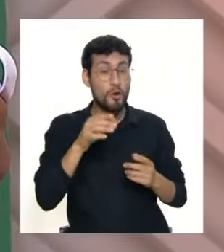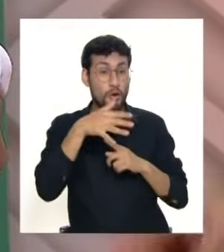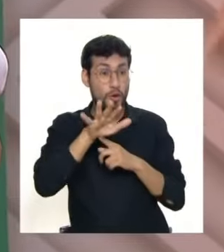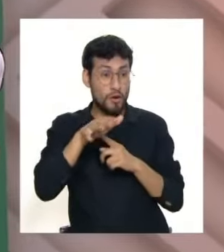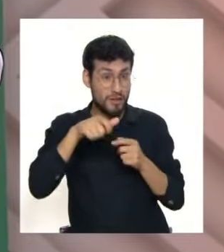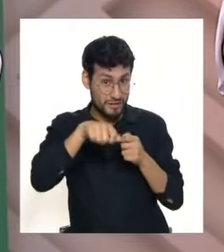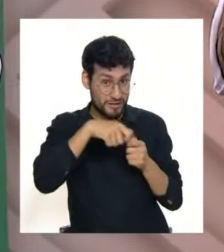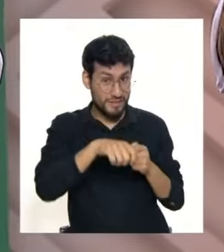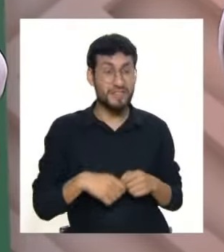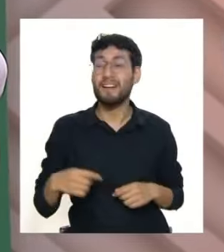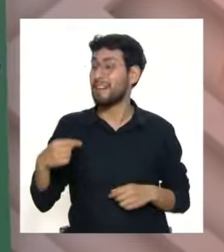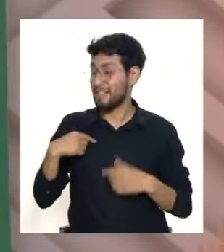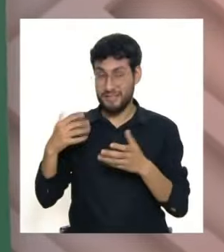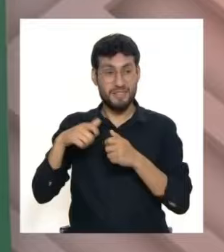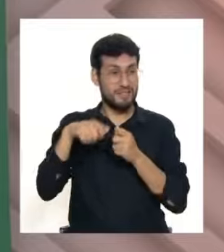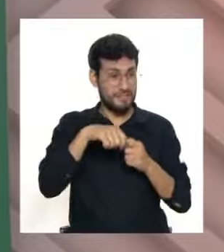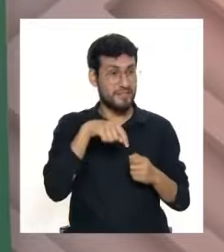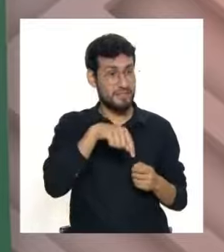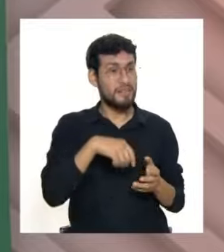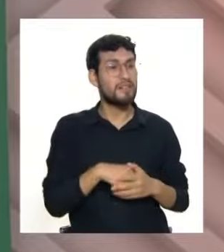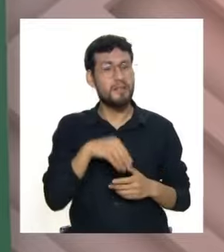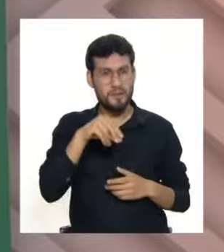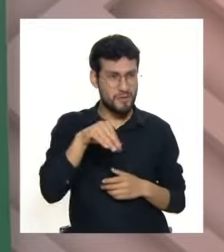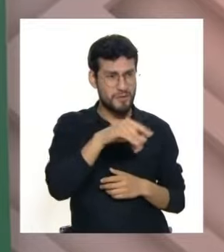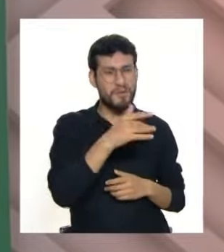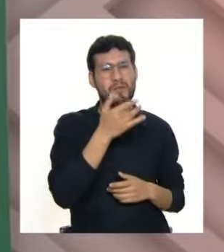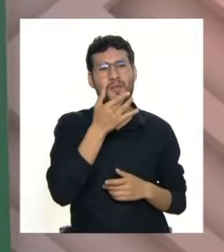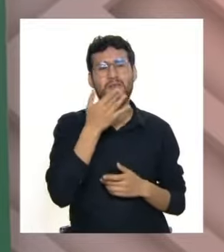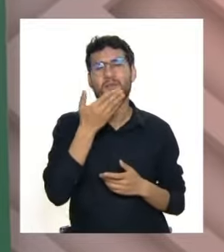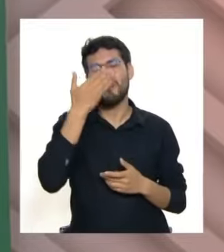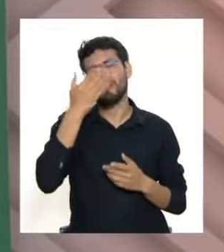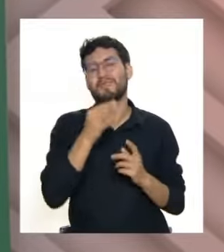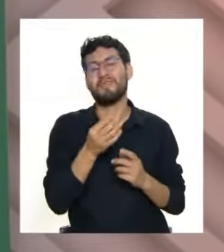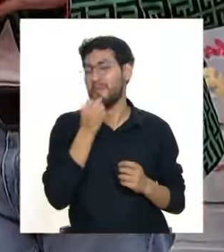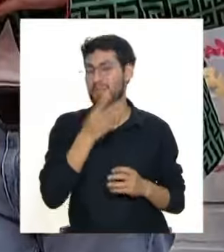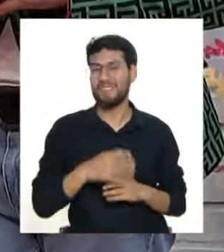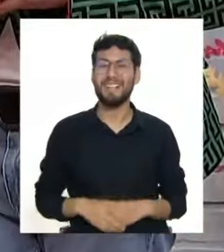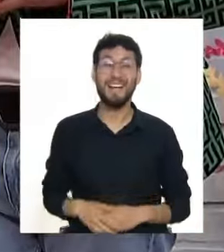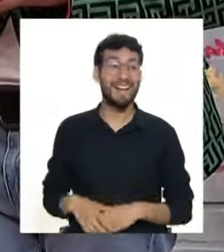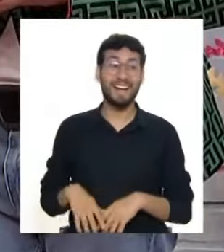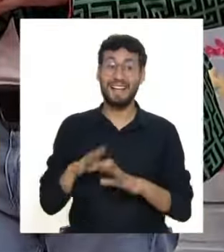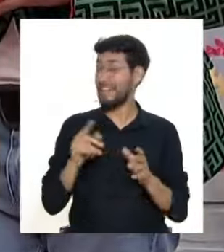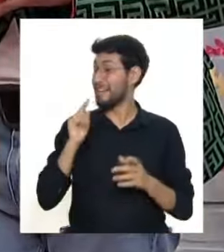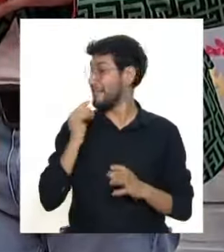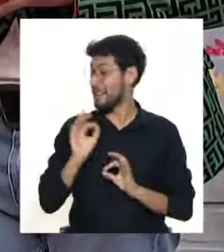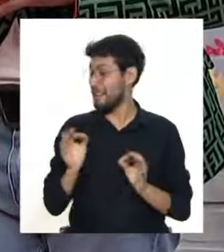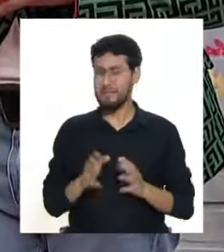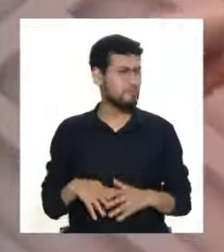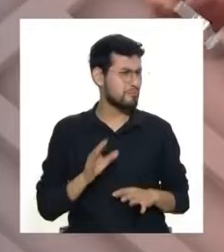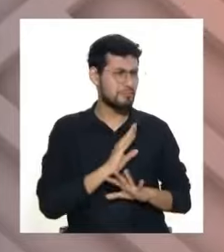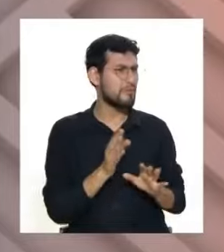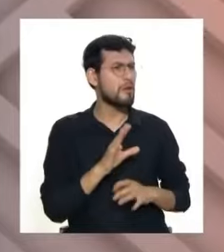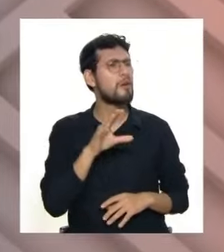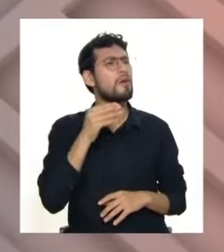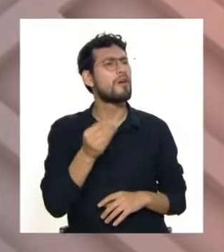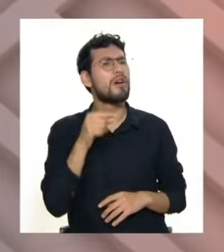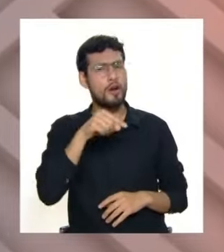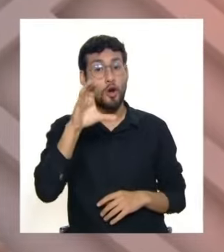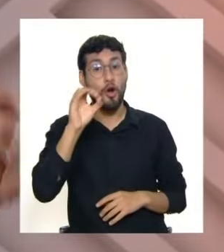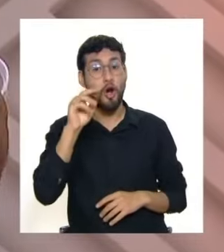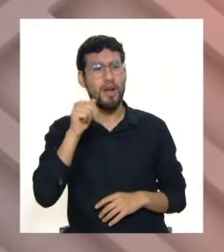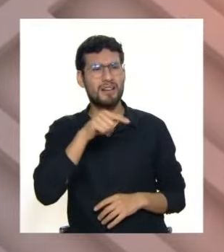culantrito. Sachaculantro tengo ahí. Tengo picadito y le va a dar un aroma y un sabor espectacular. Ya no necesita limón, nada. No, porque la